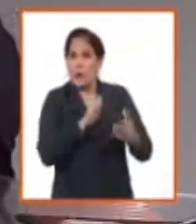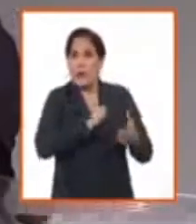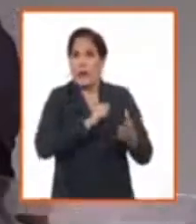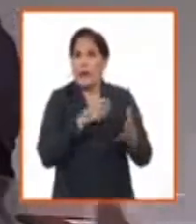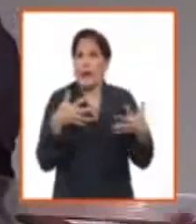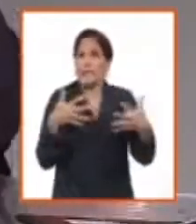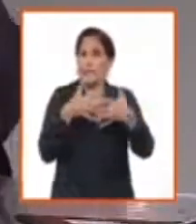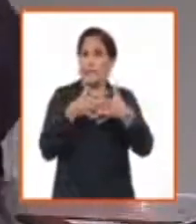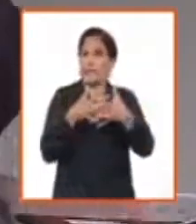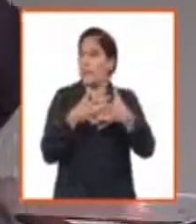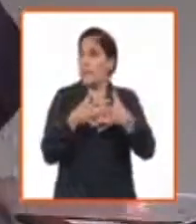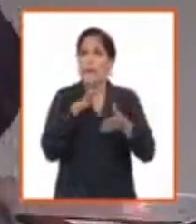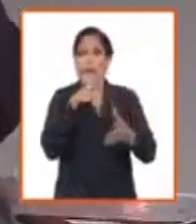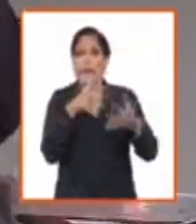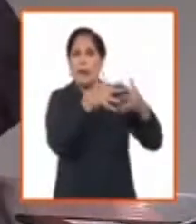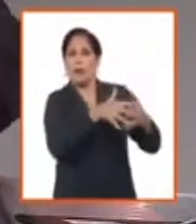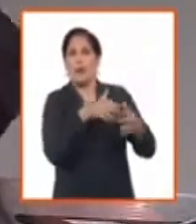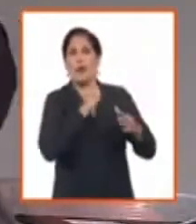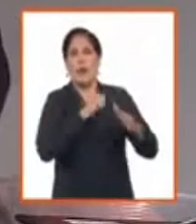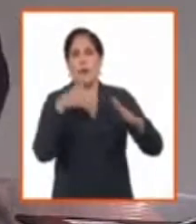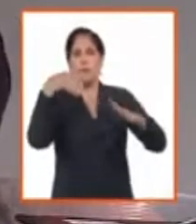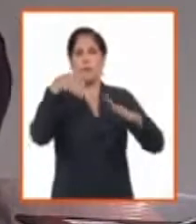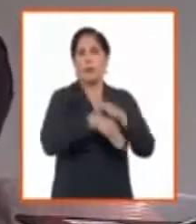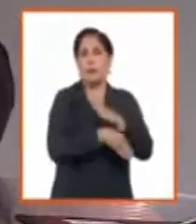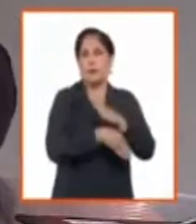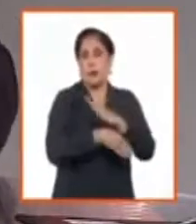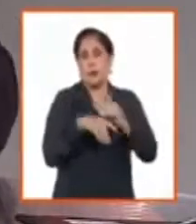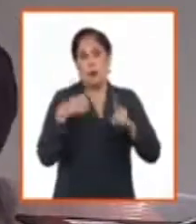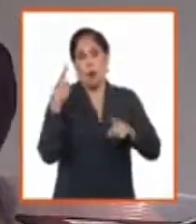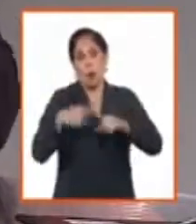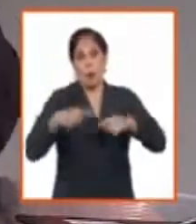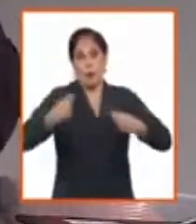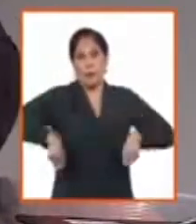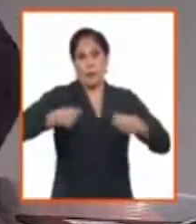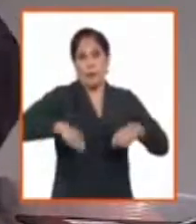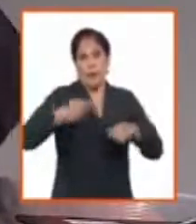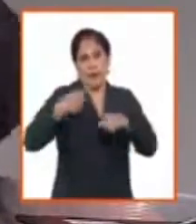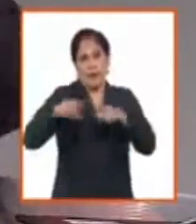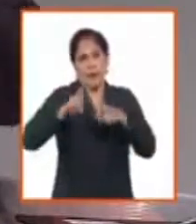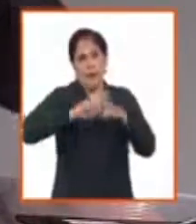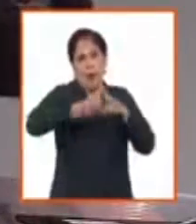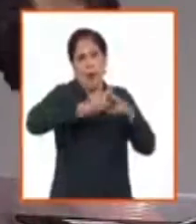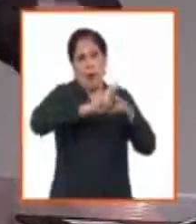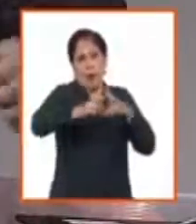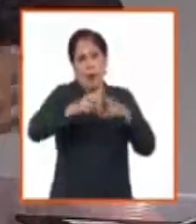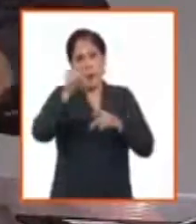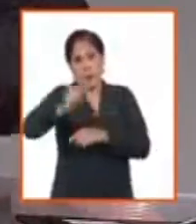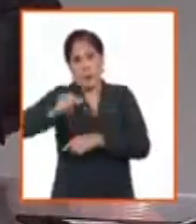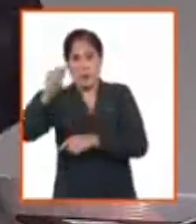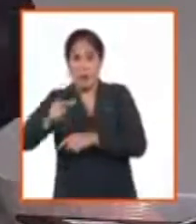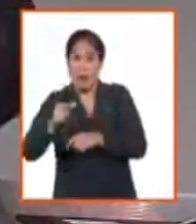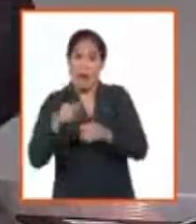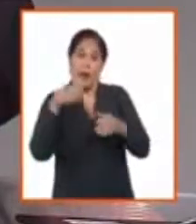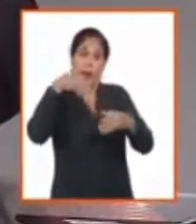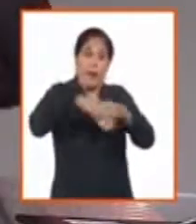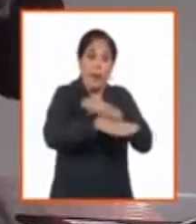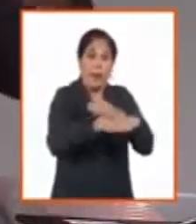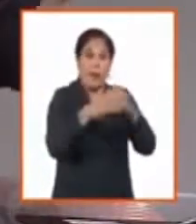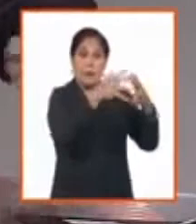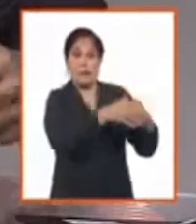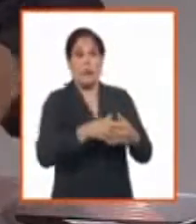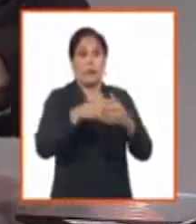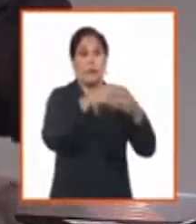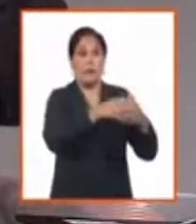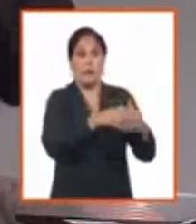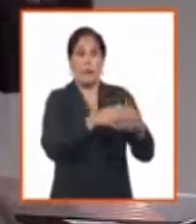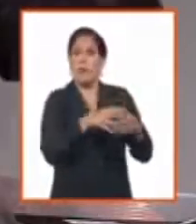que las lleva al fracaso un ejemplo claro es el tema migratorio yo leía hoy bueno como se habían propuesto no sé cuantas partidas